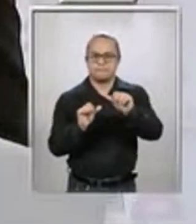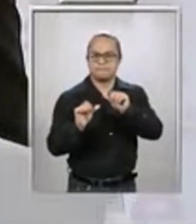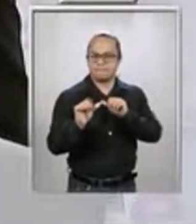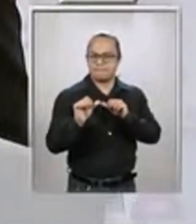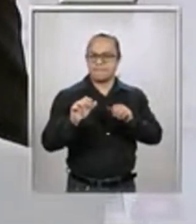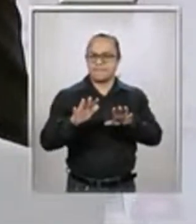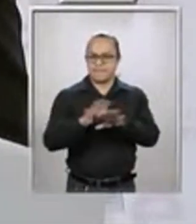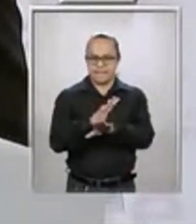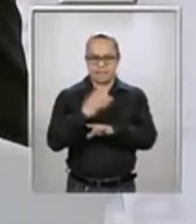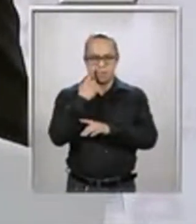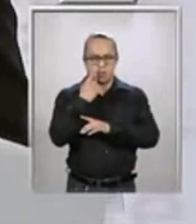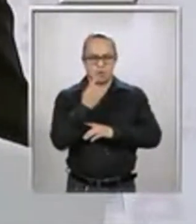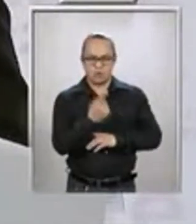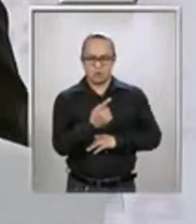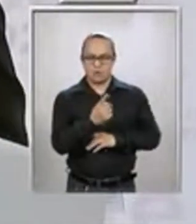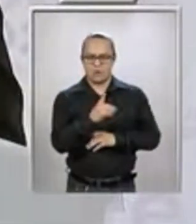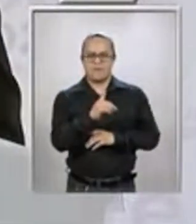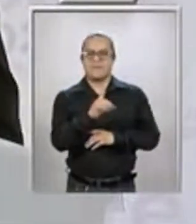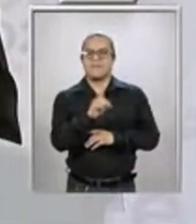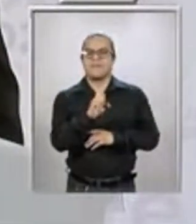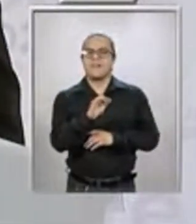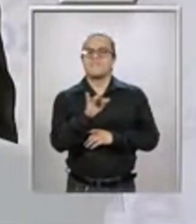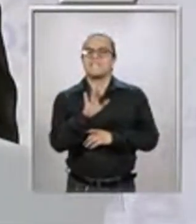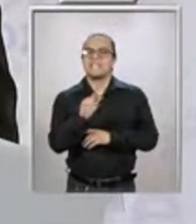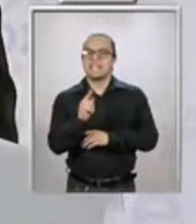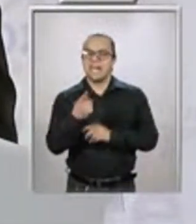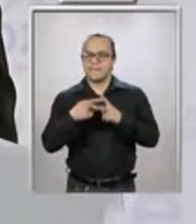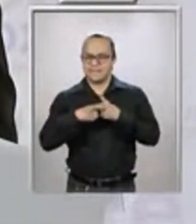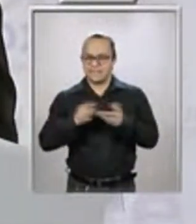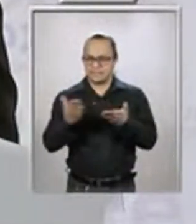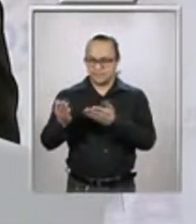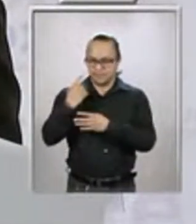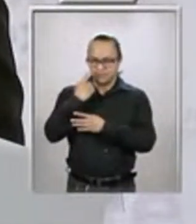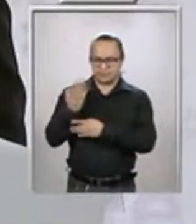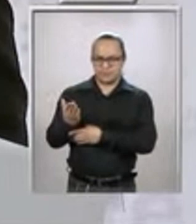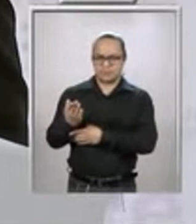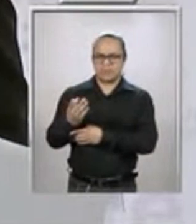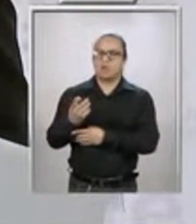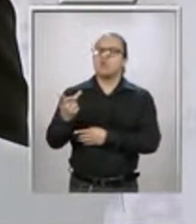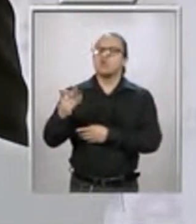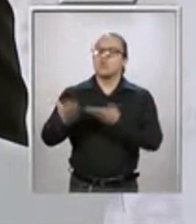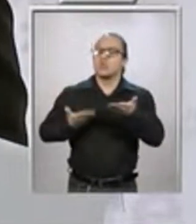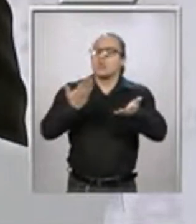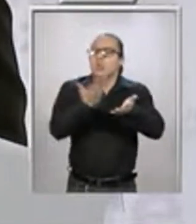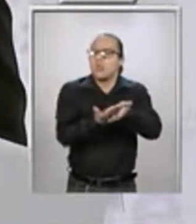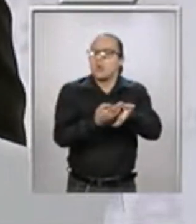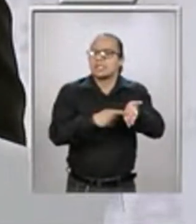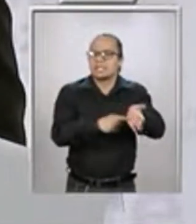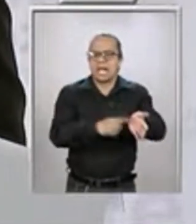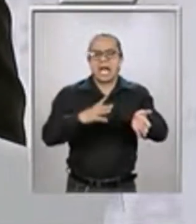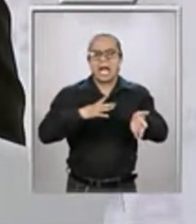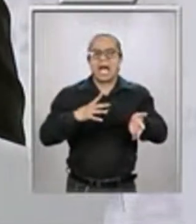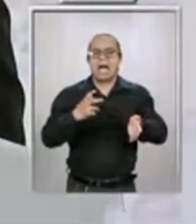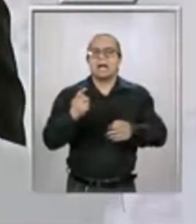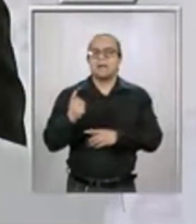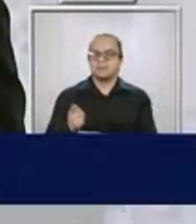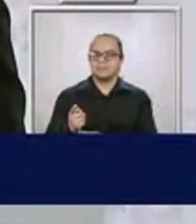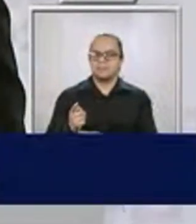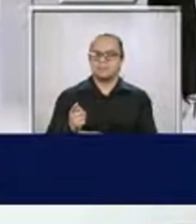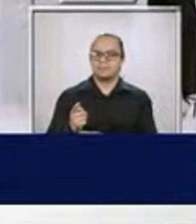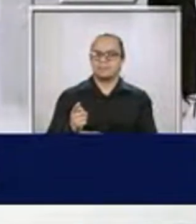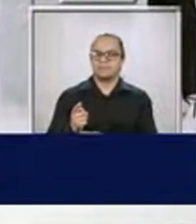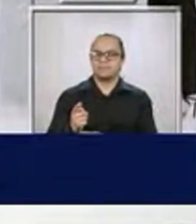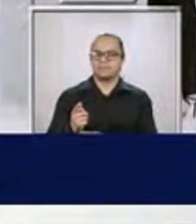arrancar con la candidata Delfina Gómez. Entre sus propuestas encuentro cero impunidad ante los delitos